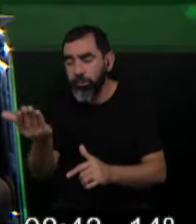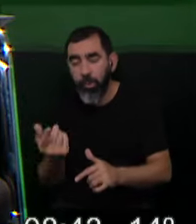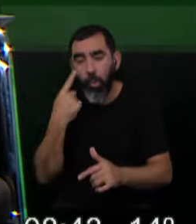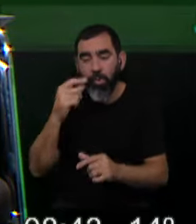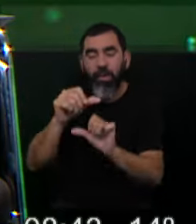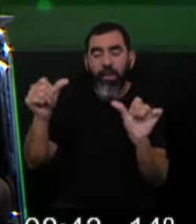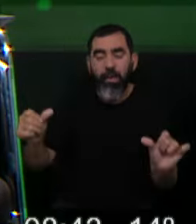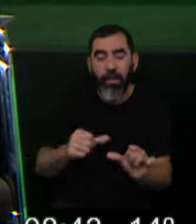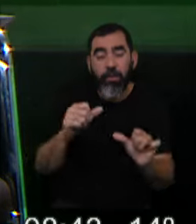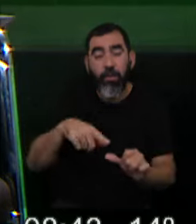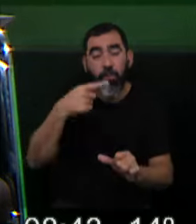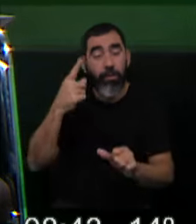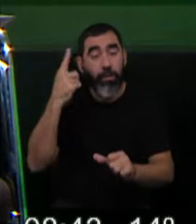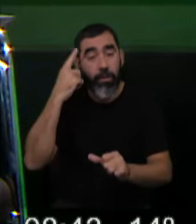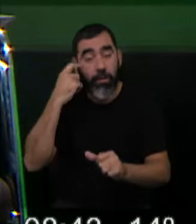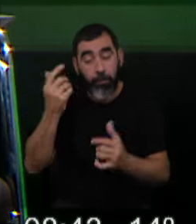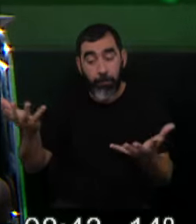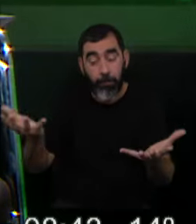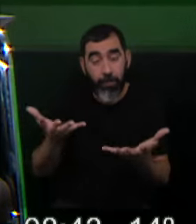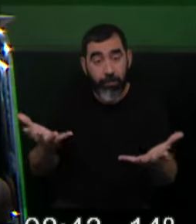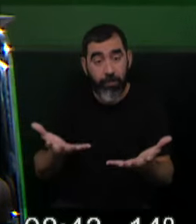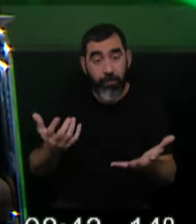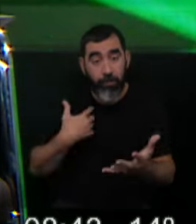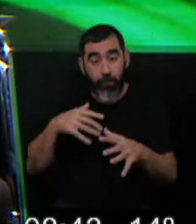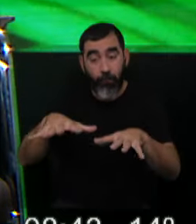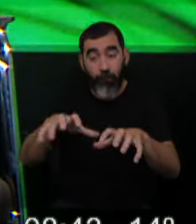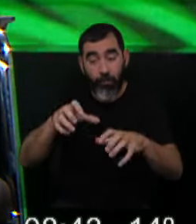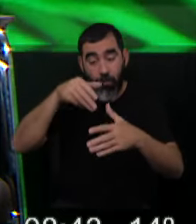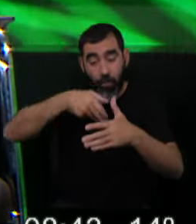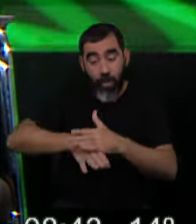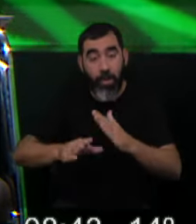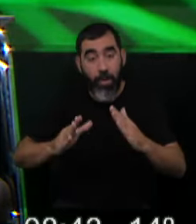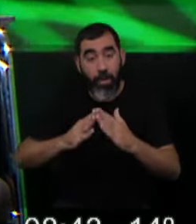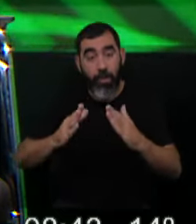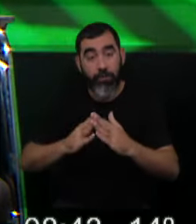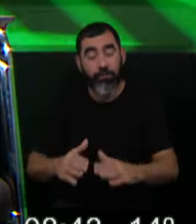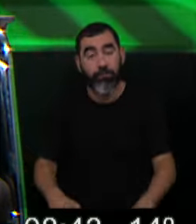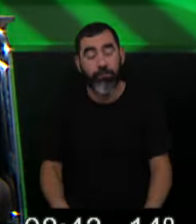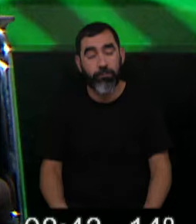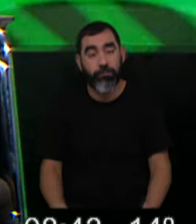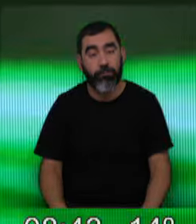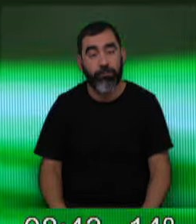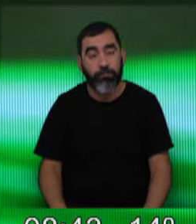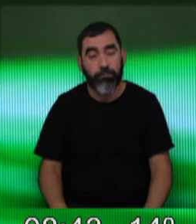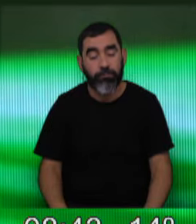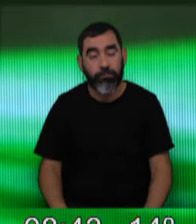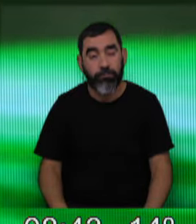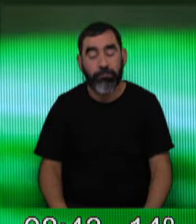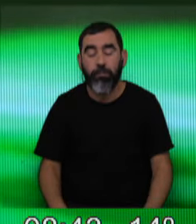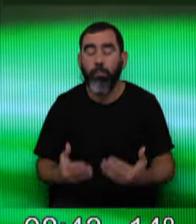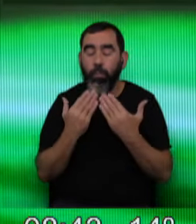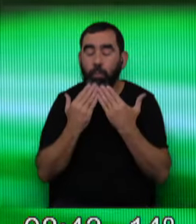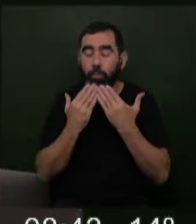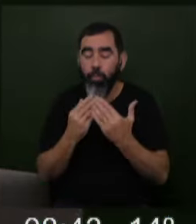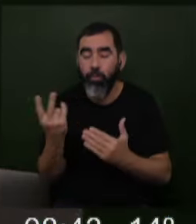lo que estamos haciendo y la experiencia que tenemos hoy, que hoy estoy viviendo dentro de esa casa, claro, de esa extensión. Tenemos que ir cerrando, les agradezco muchísimo. A ti,